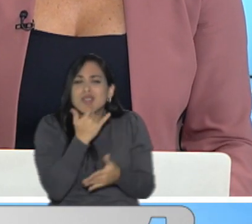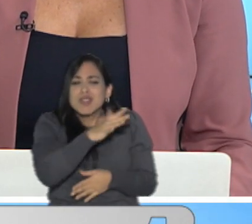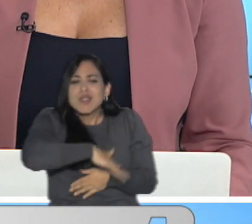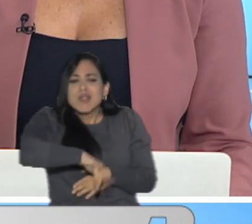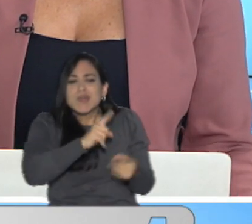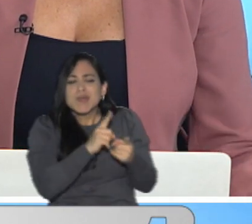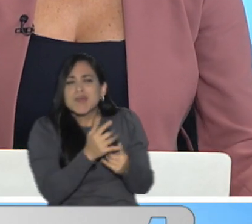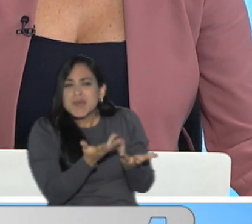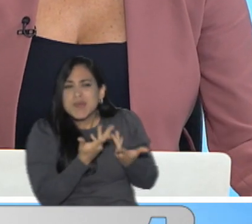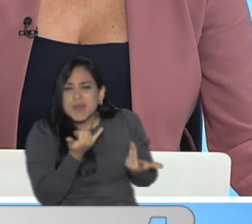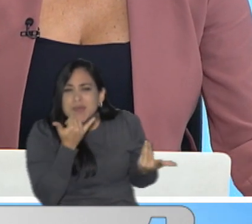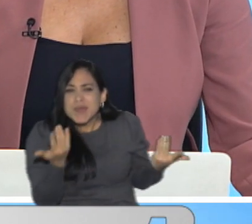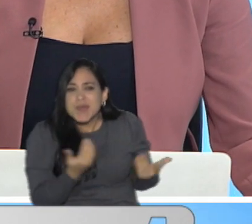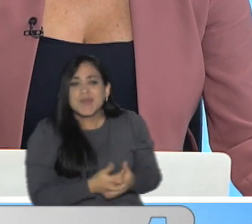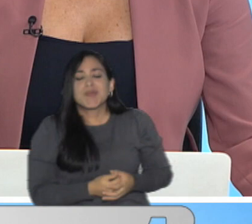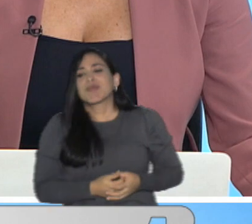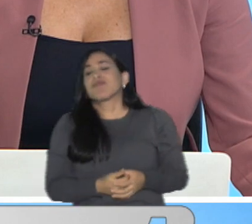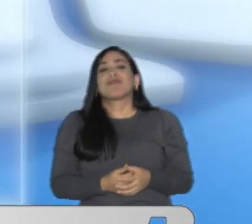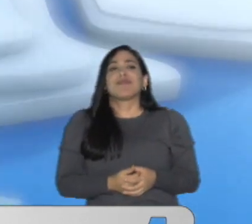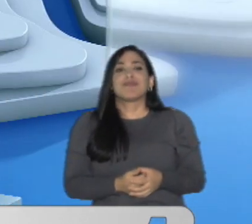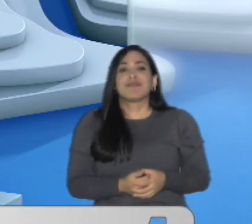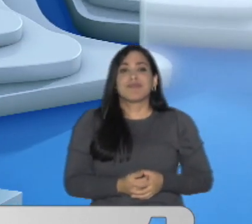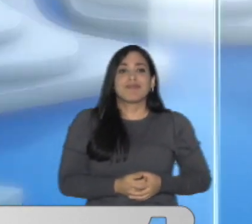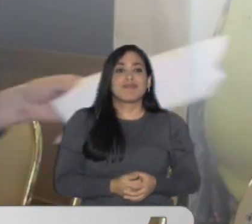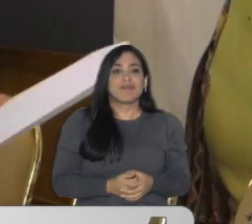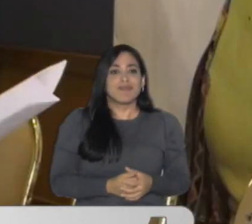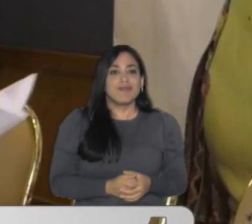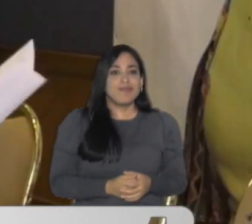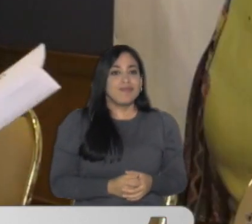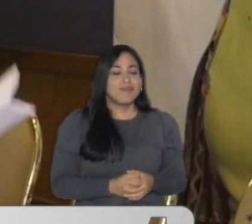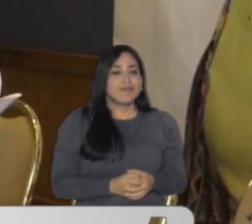del encuentro. Gerardo, muy buenas tardes.